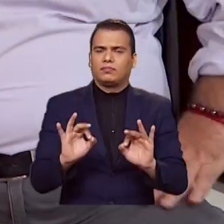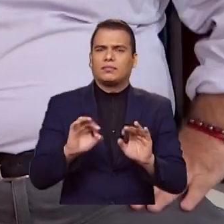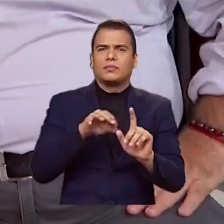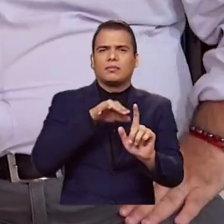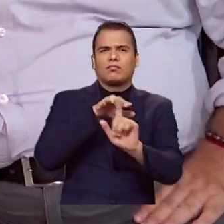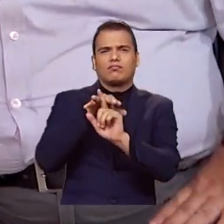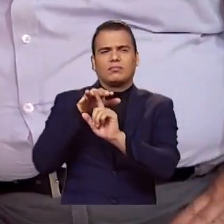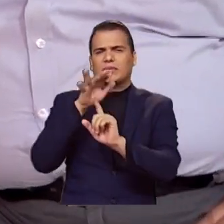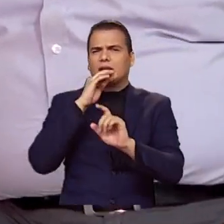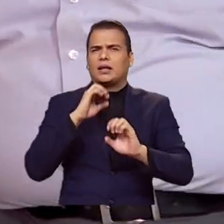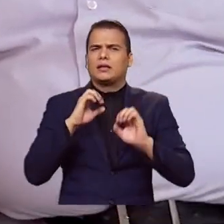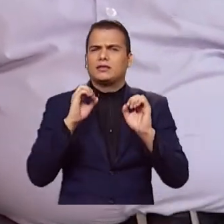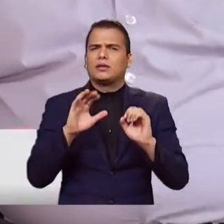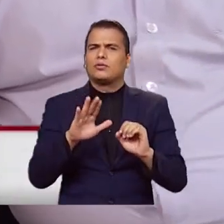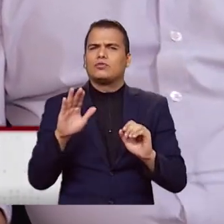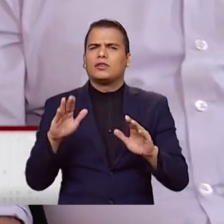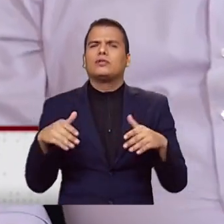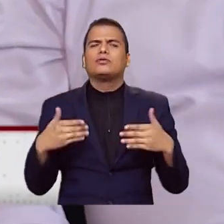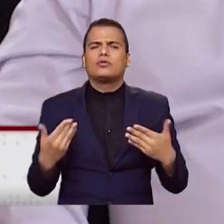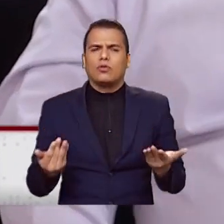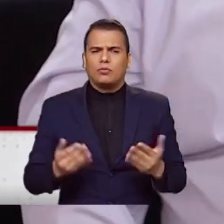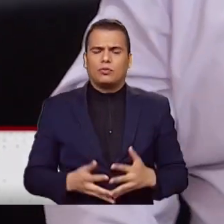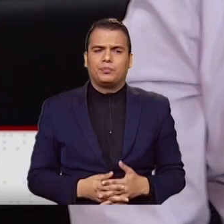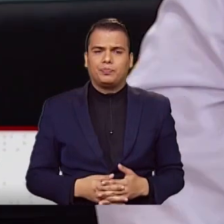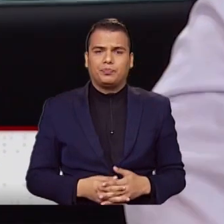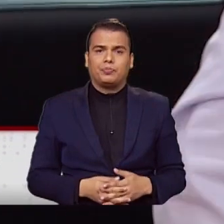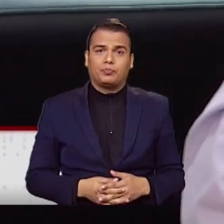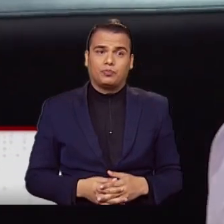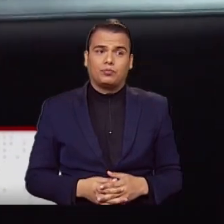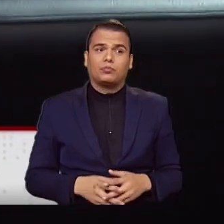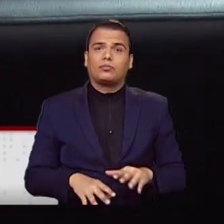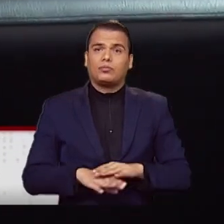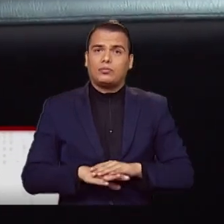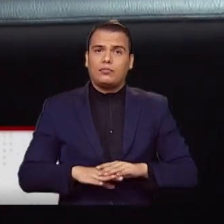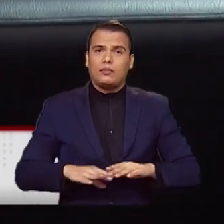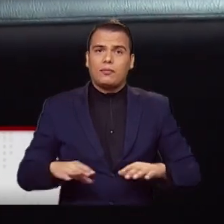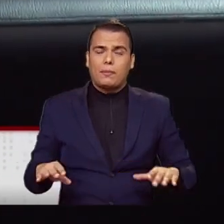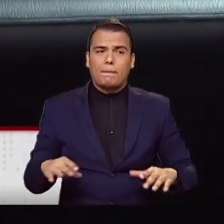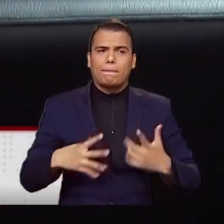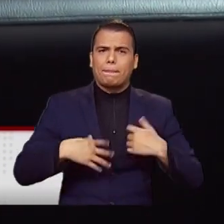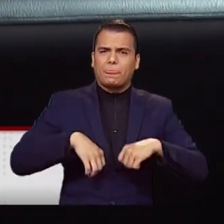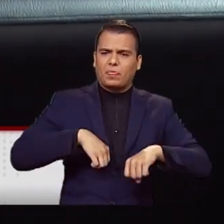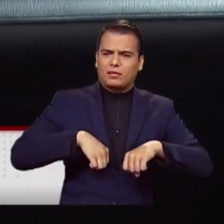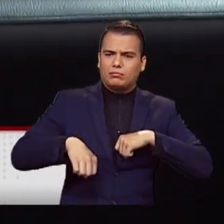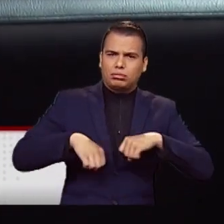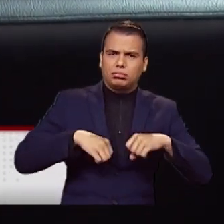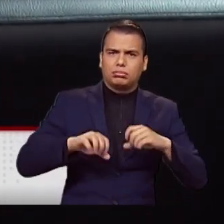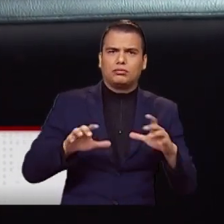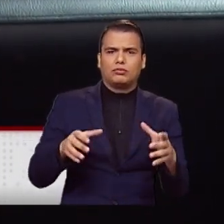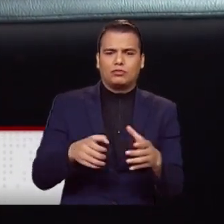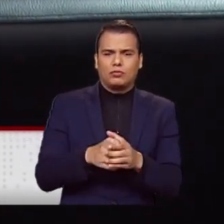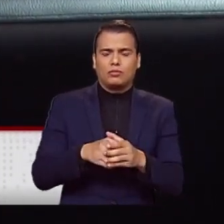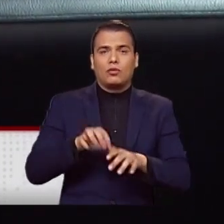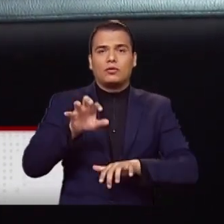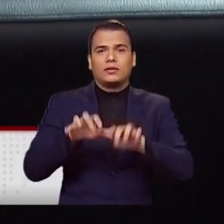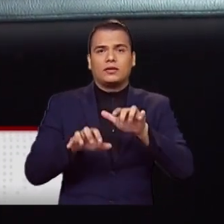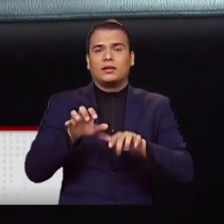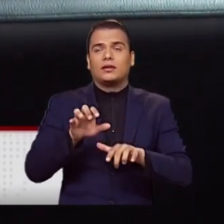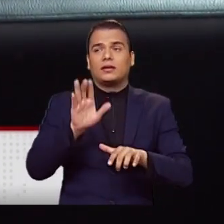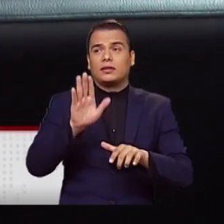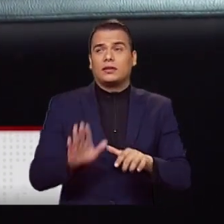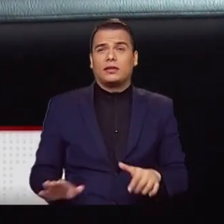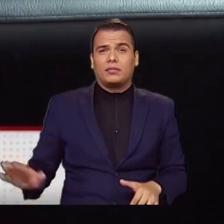contagios. Nosotros en eso, digamos, con el acompañamiento, vuelvo y reitero que es importante, de nuestra Secretaría Departamental de